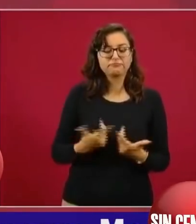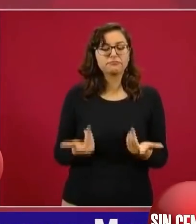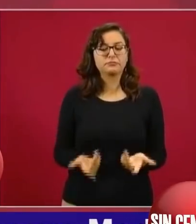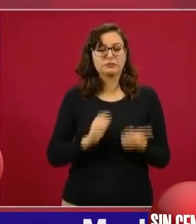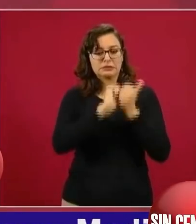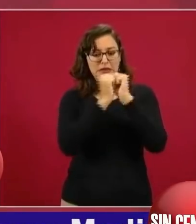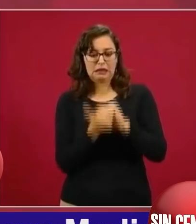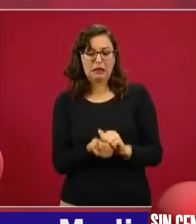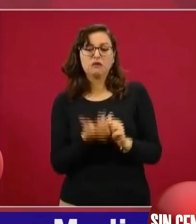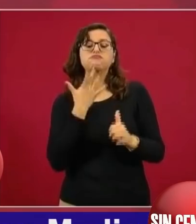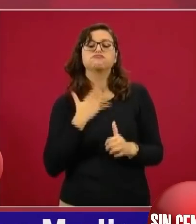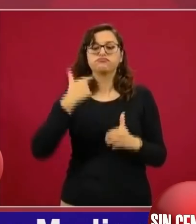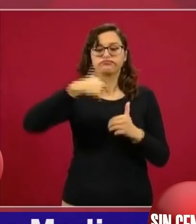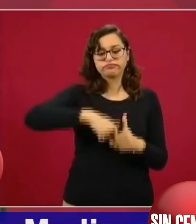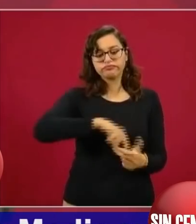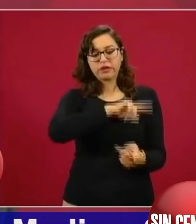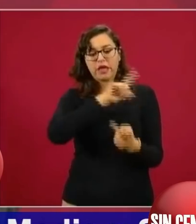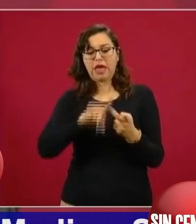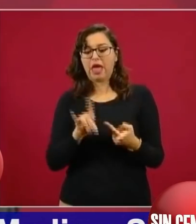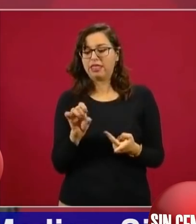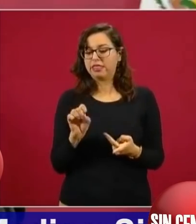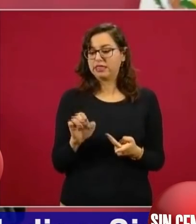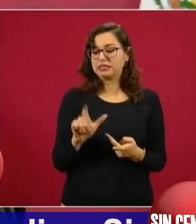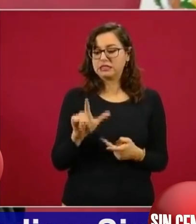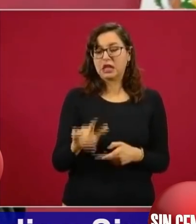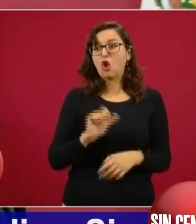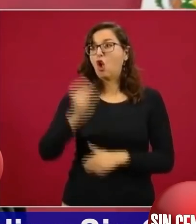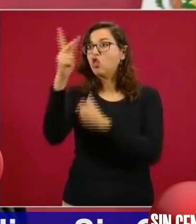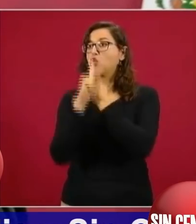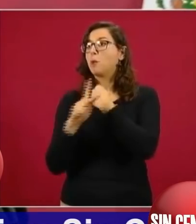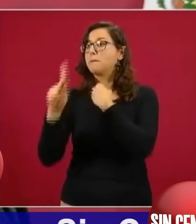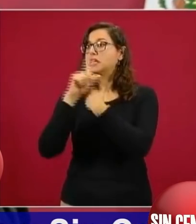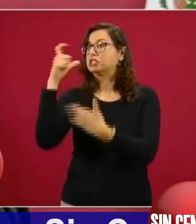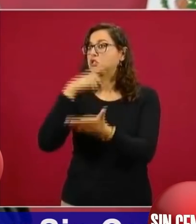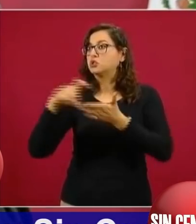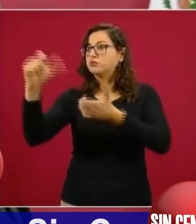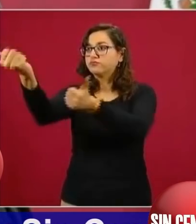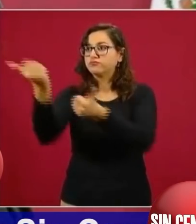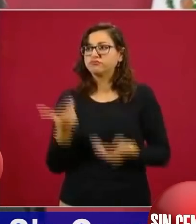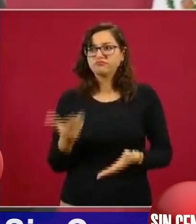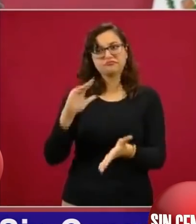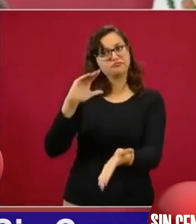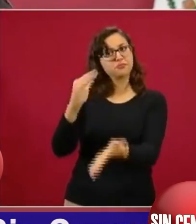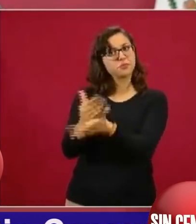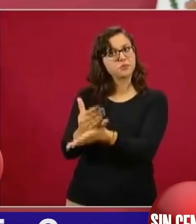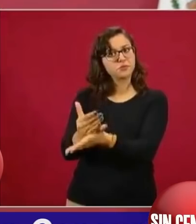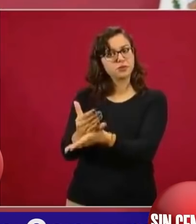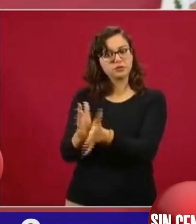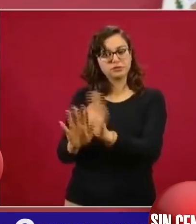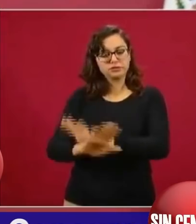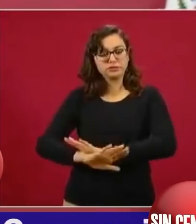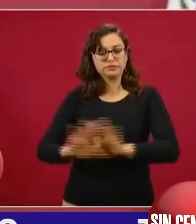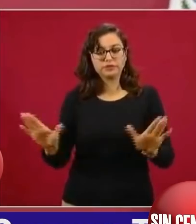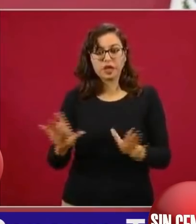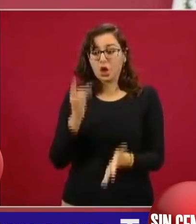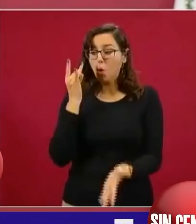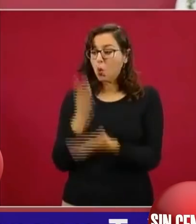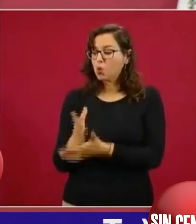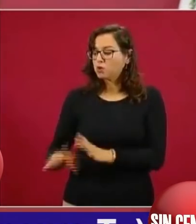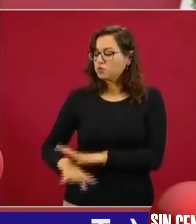diésel, para dejar de comprar la gasolina en el extranjero. Y solo lo que se va a